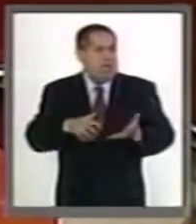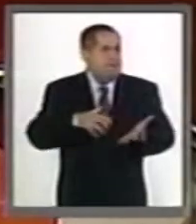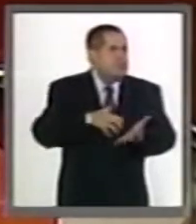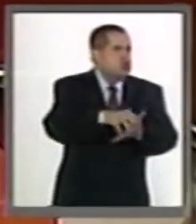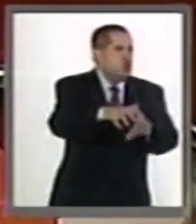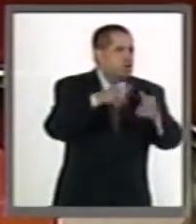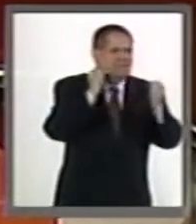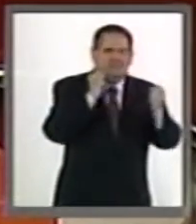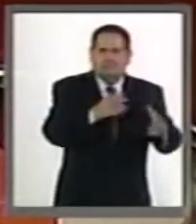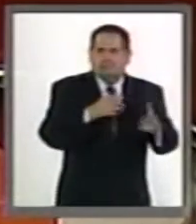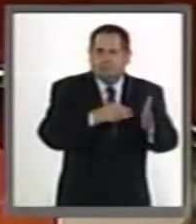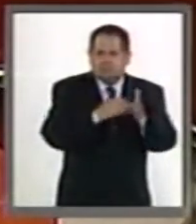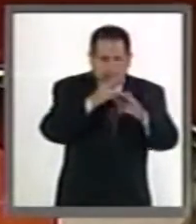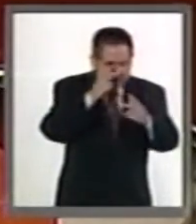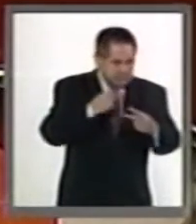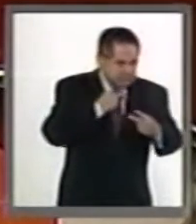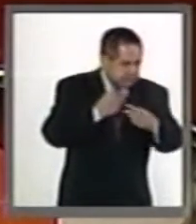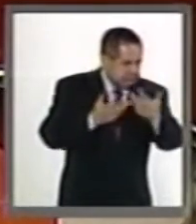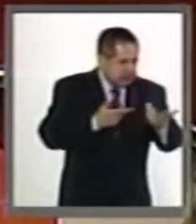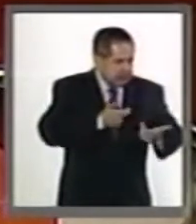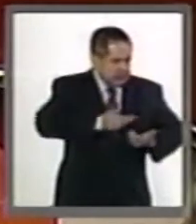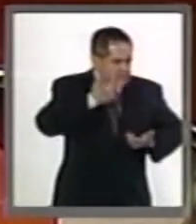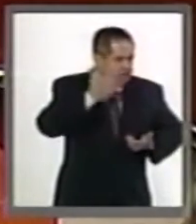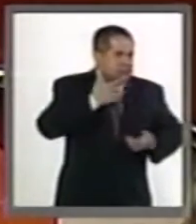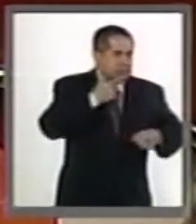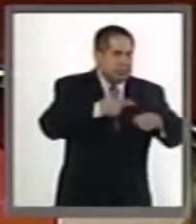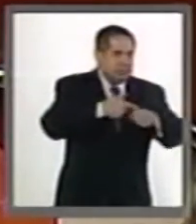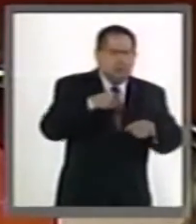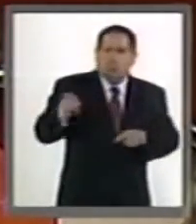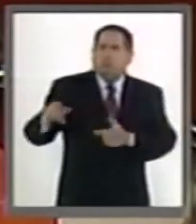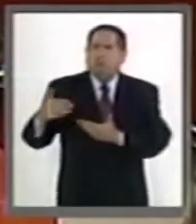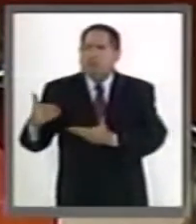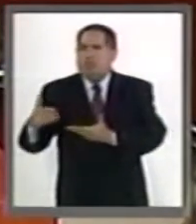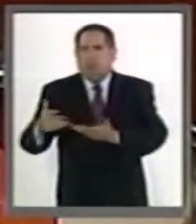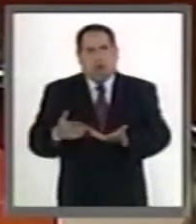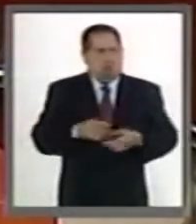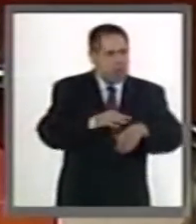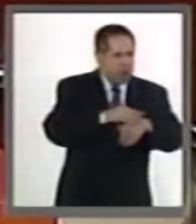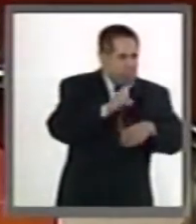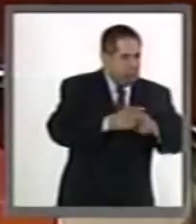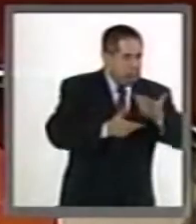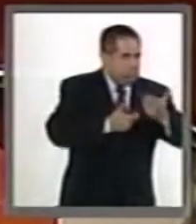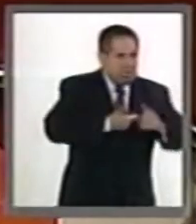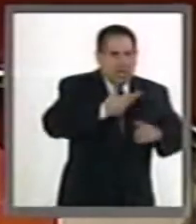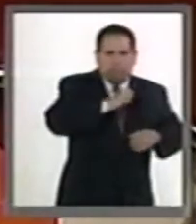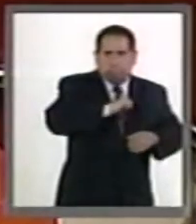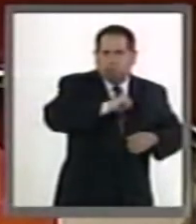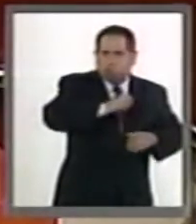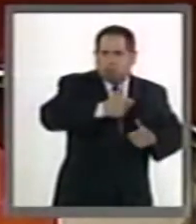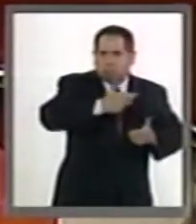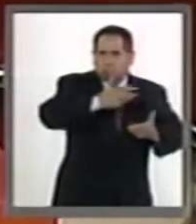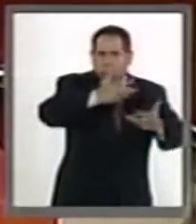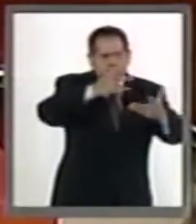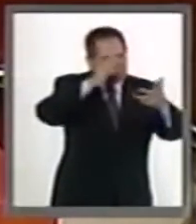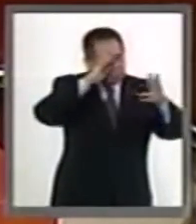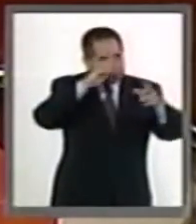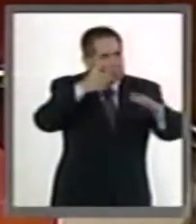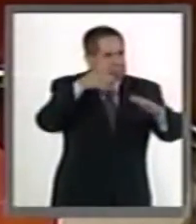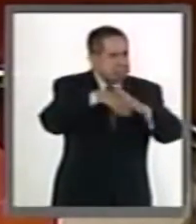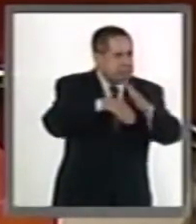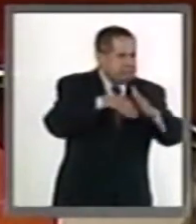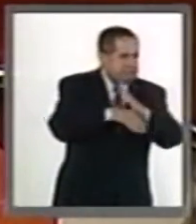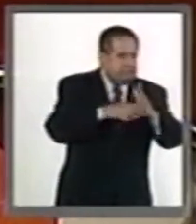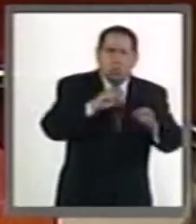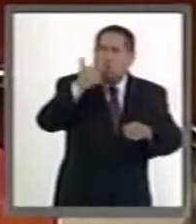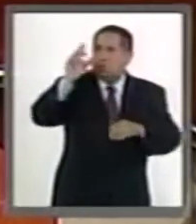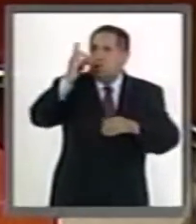mexicanos afectados por cada gasolinazo, por cada alza en los productos y servicios y por la incontrolable depreciación de la moneda frente